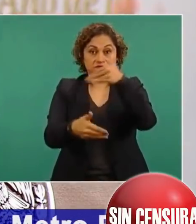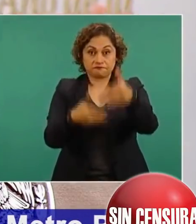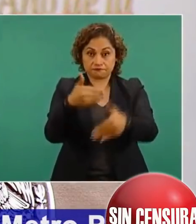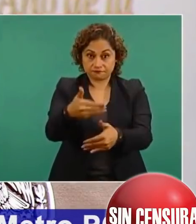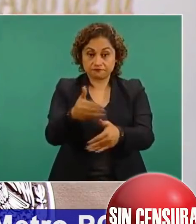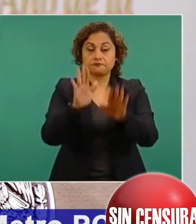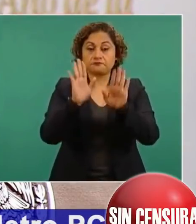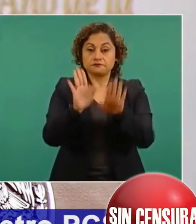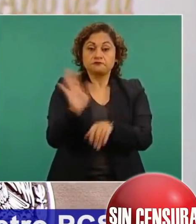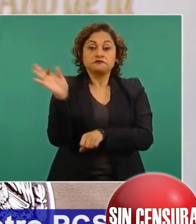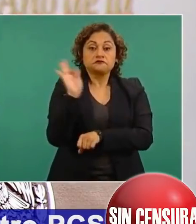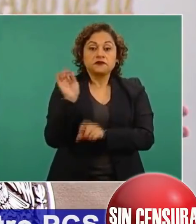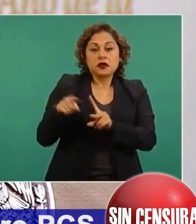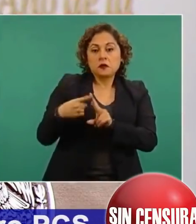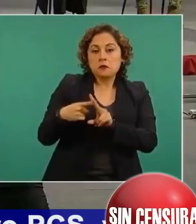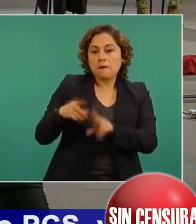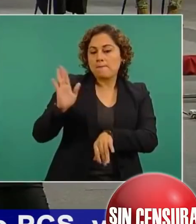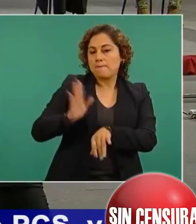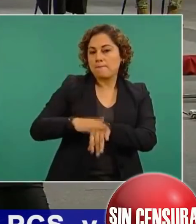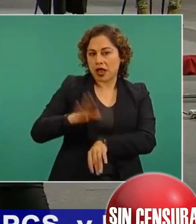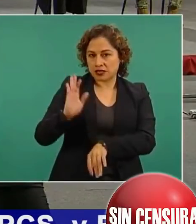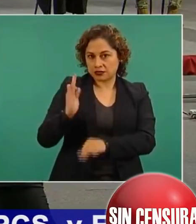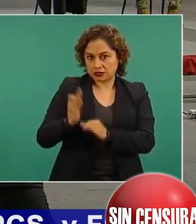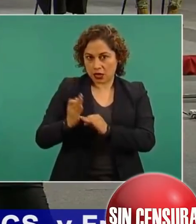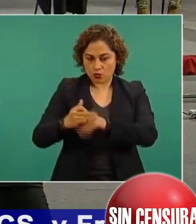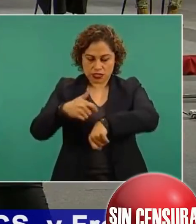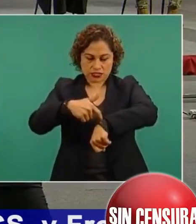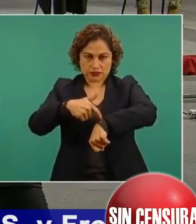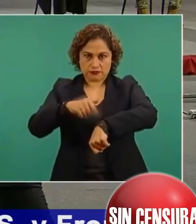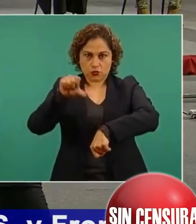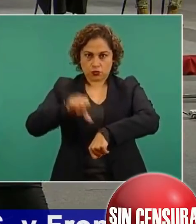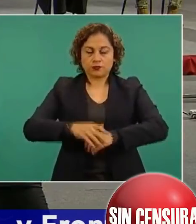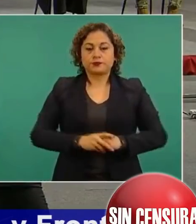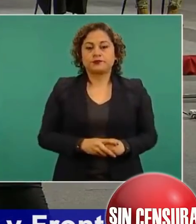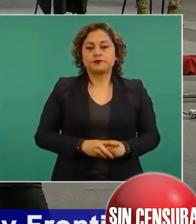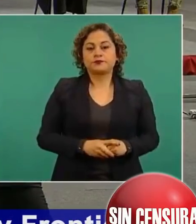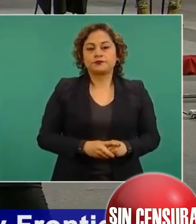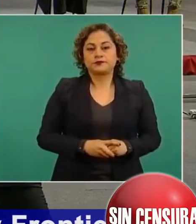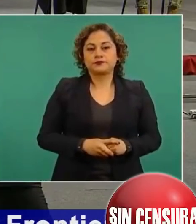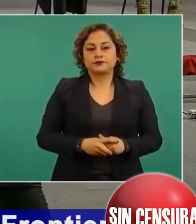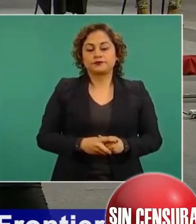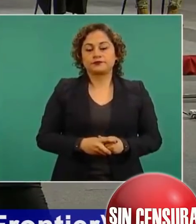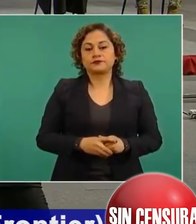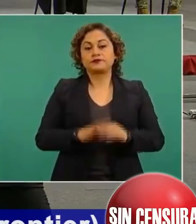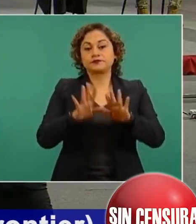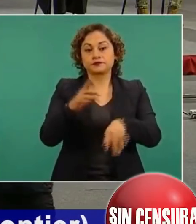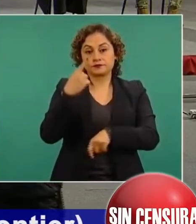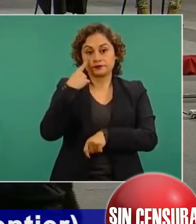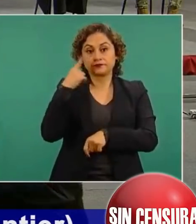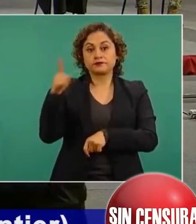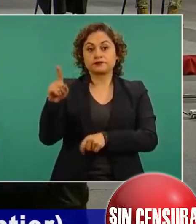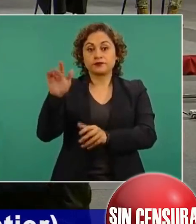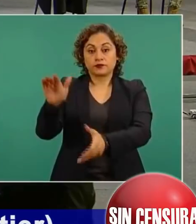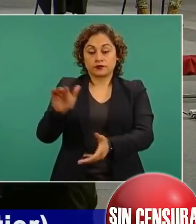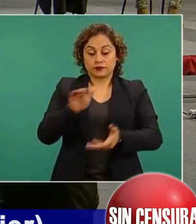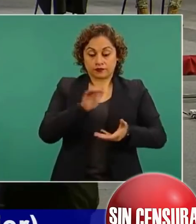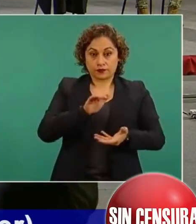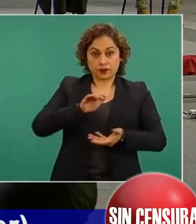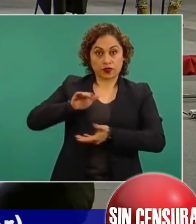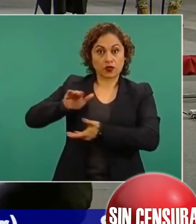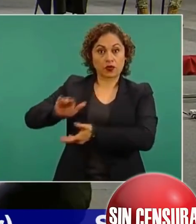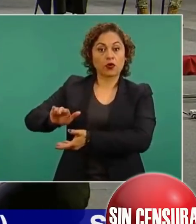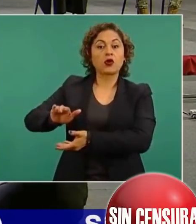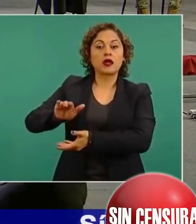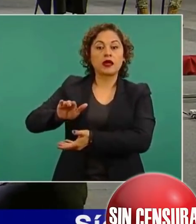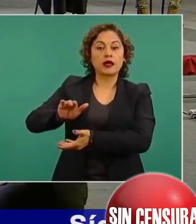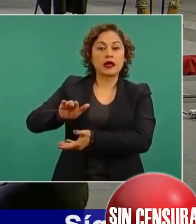posible que ya a estas alturas se haya completado aún más. Y ahí tenemos esa reserva que deliberadamente dejamos